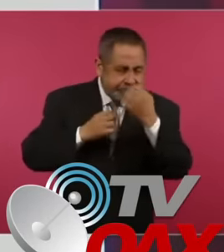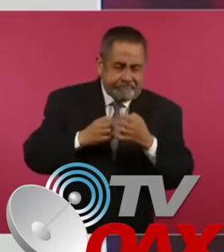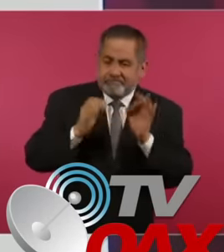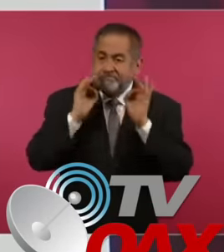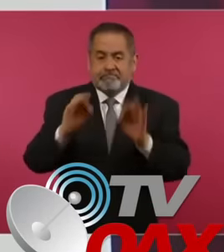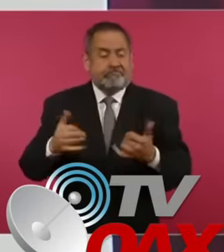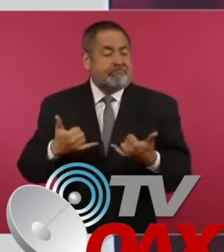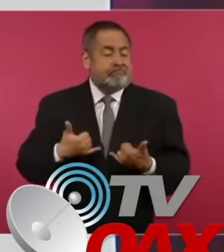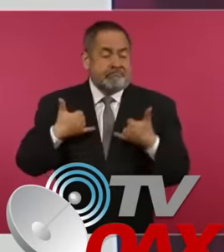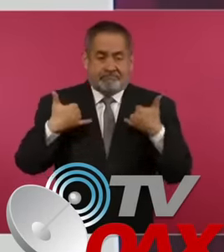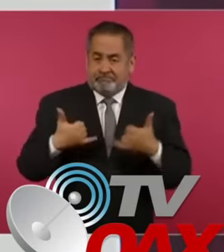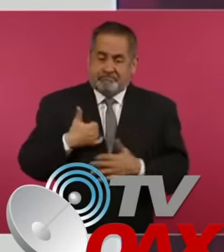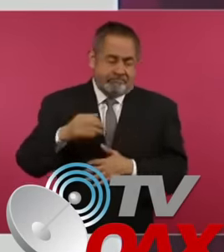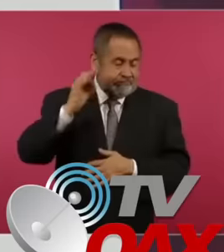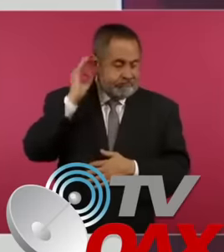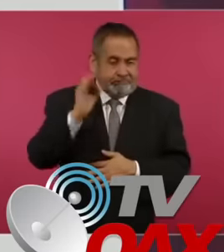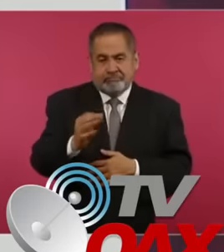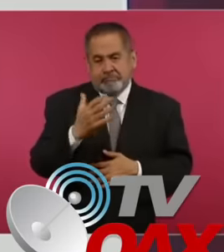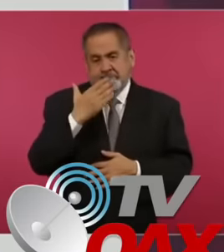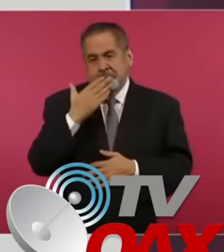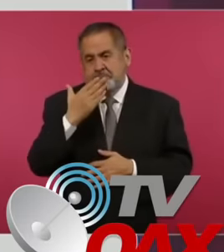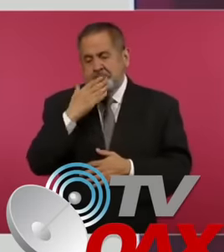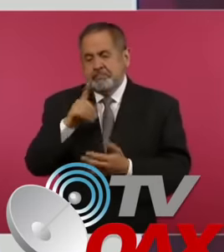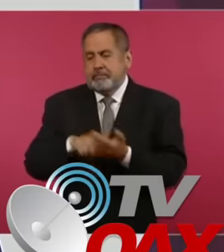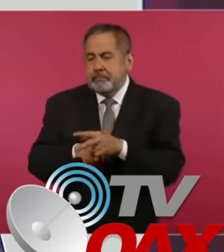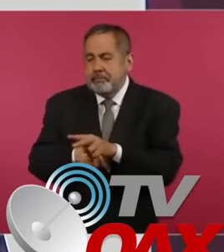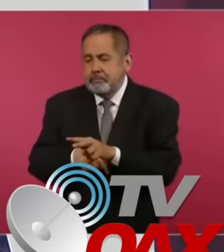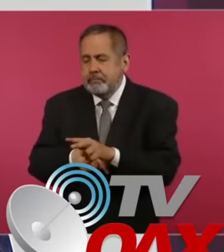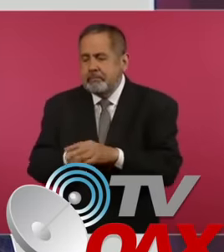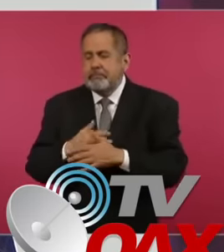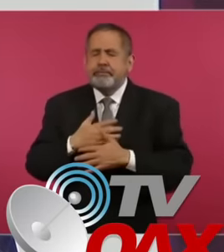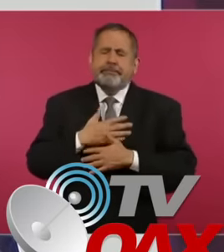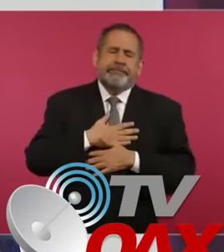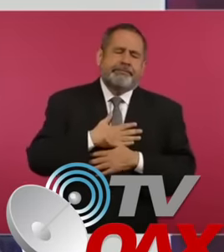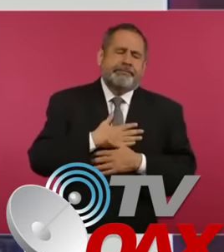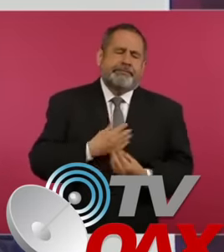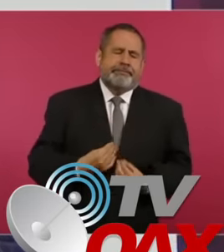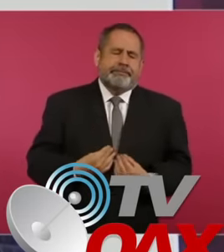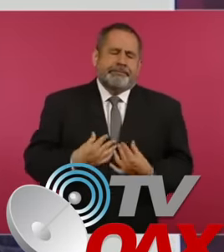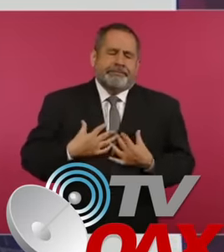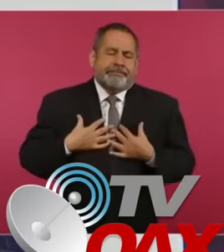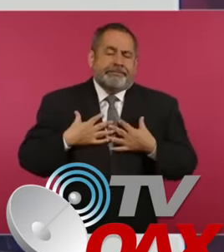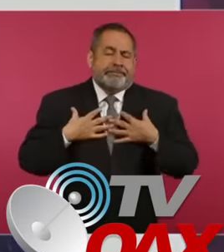Y es algo muy gratificante,